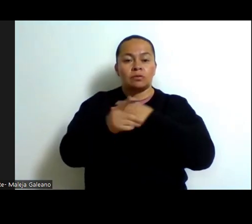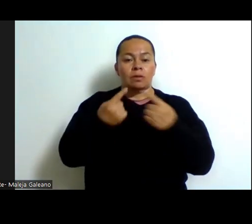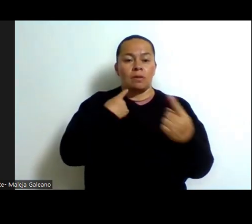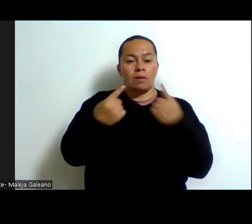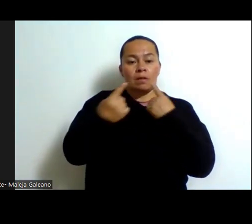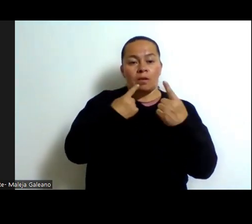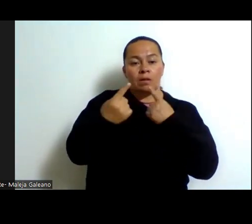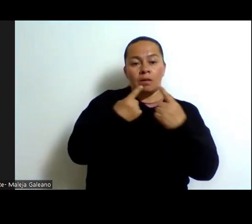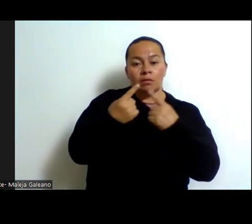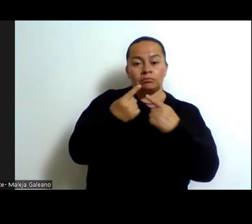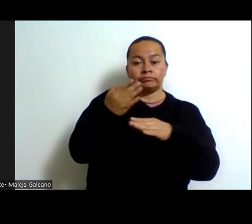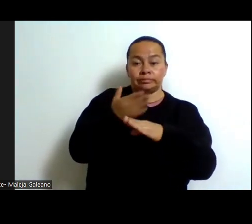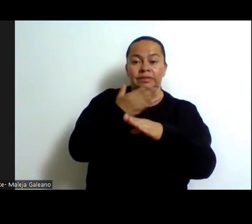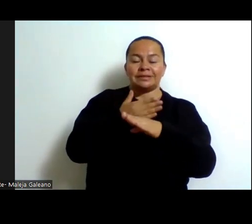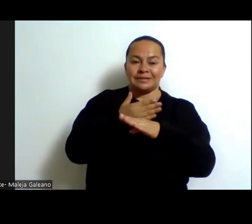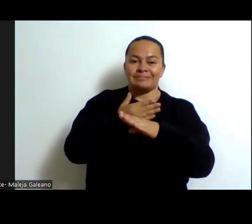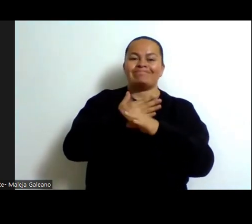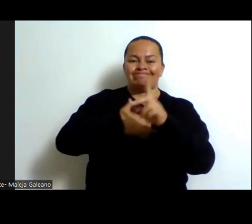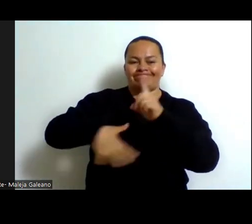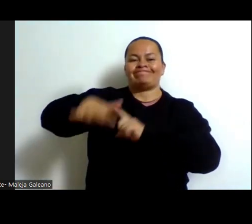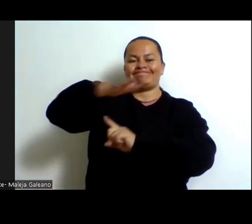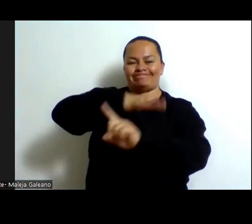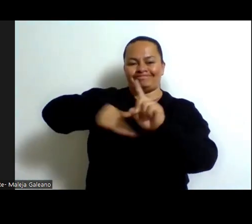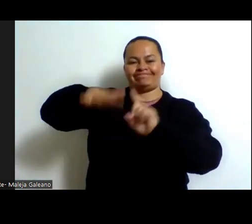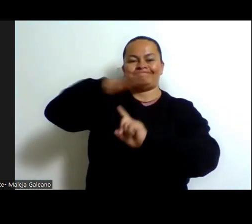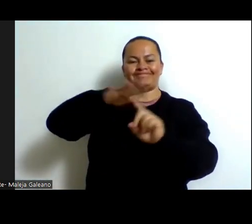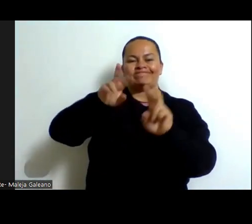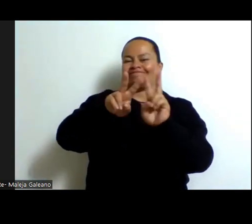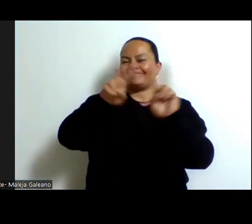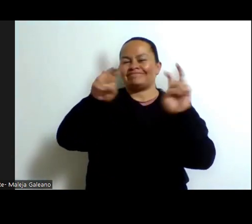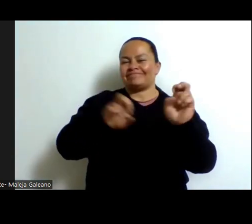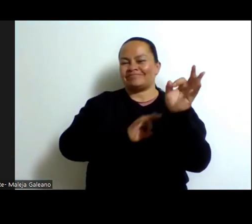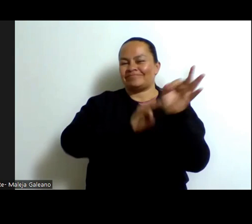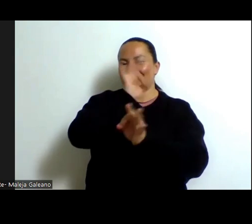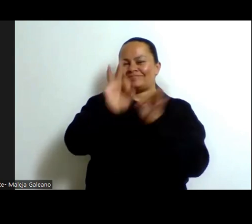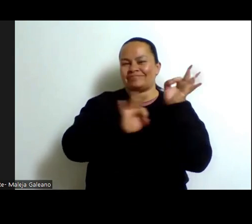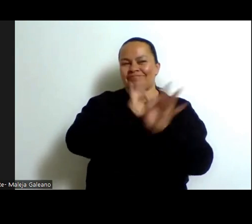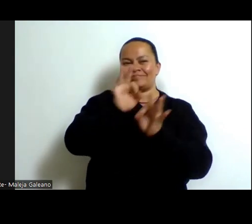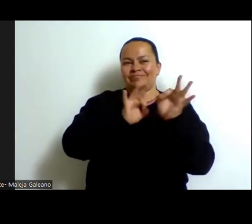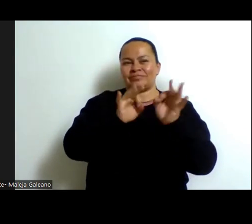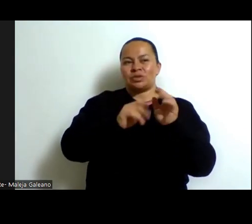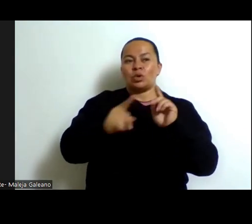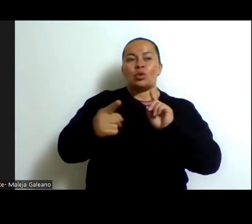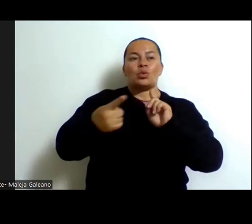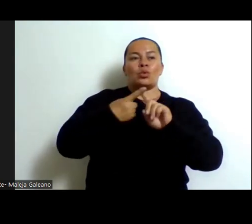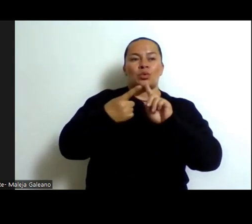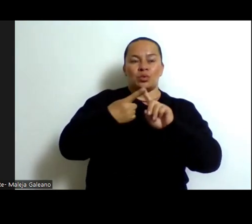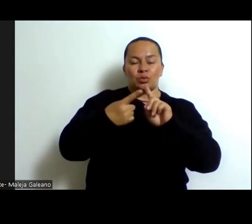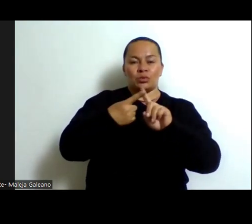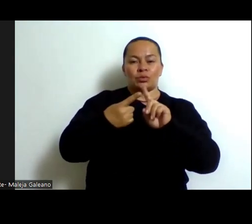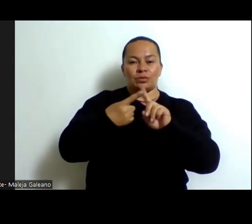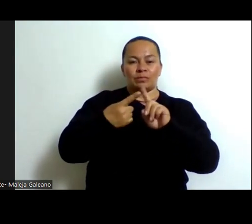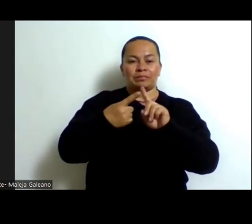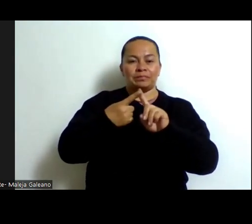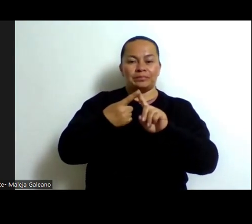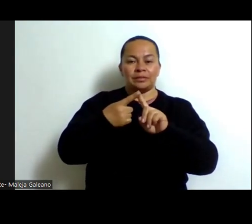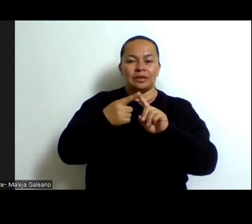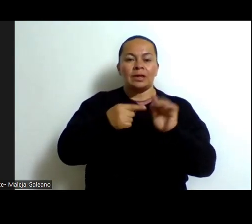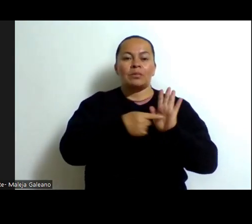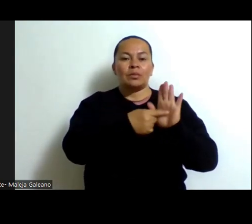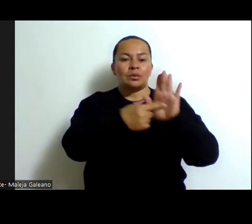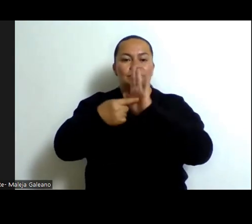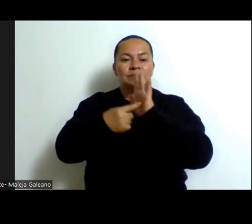Precisamente en torno a este tema del cuidado no y uno era que se viera el